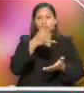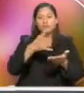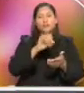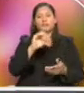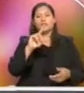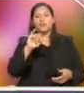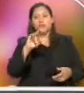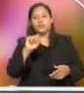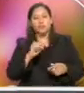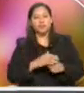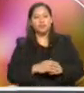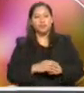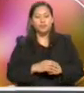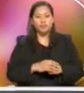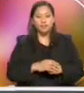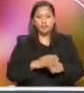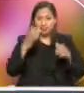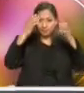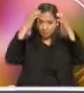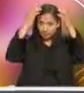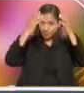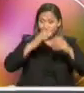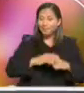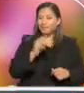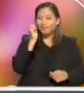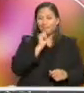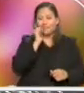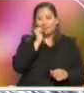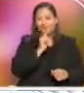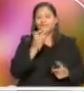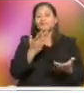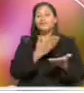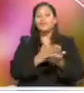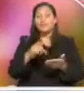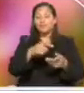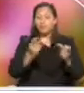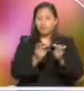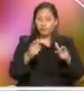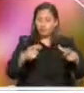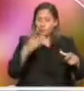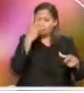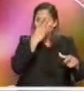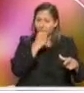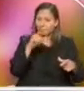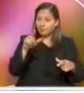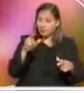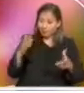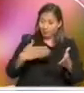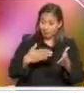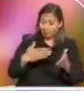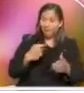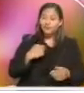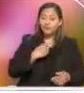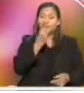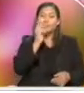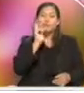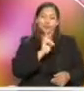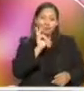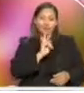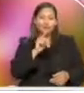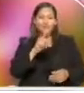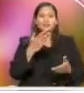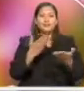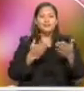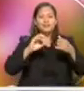aceite de oliva. Chef, Así es. siempre, ¿Cómo además, ves? un platillo bonito, el que tú estás haciendo, lo voy a probar. Órale, vamos a poner